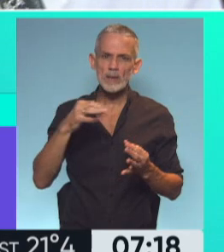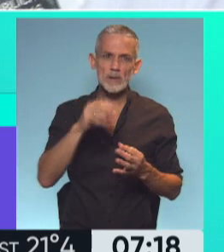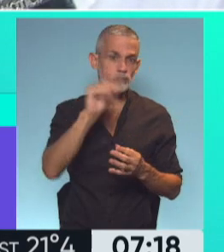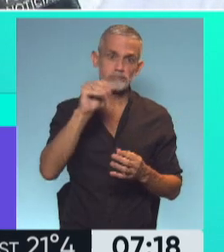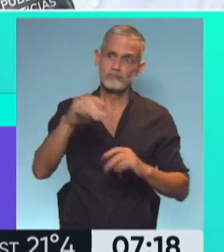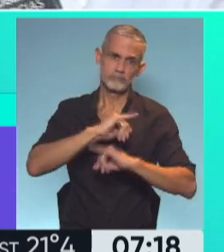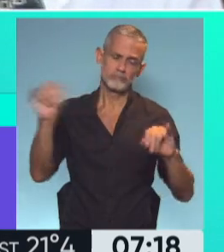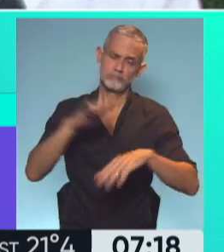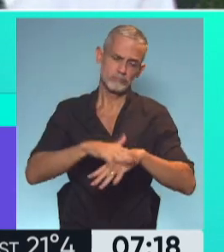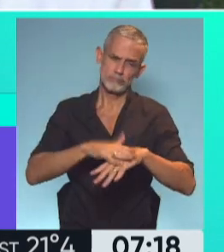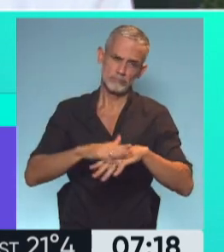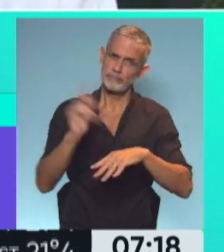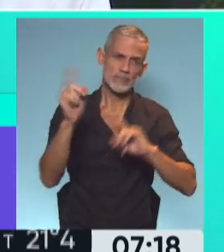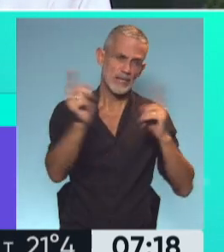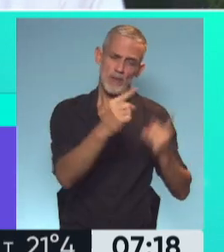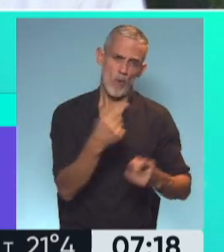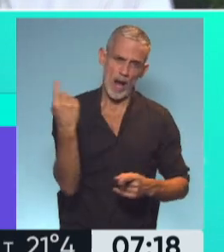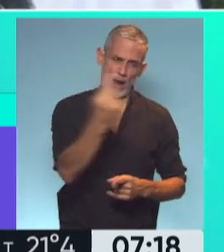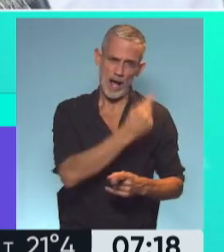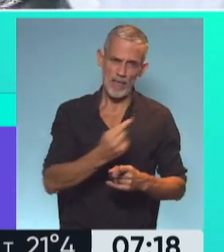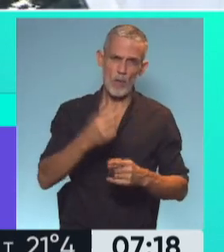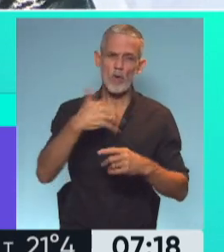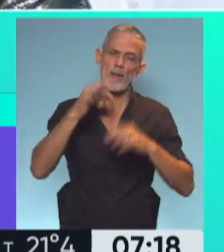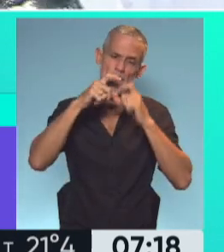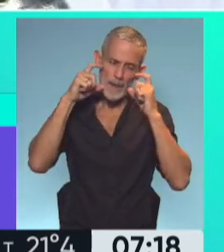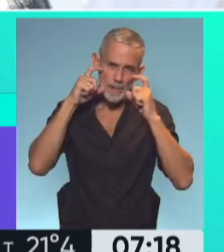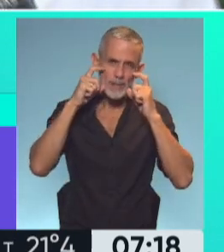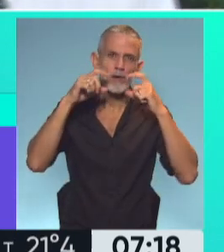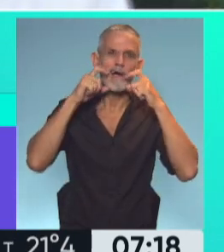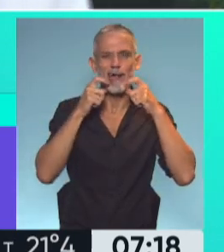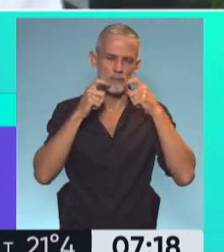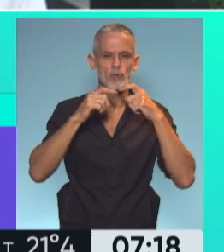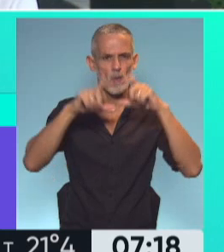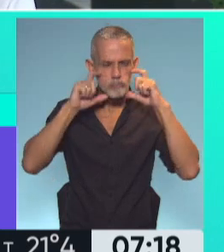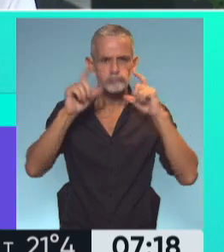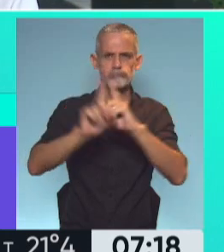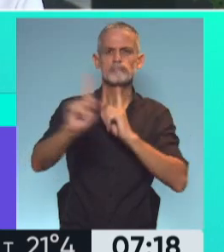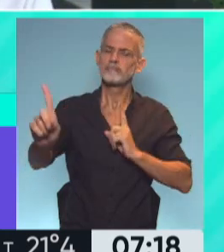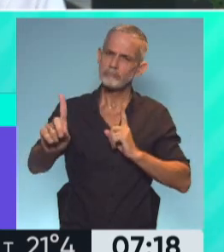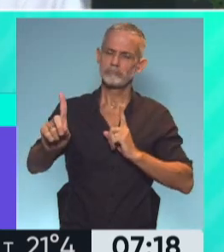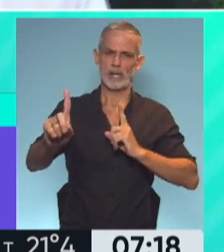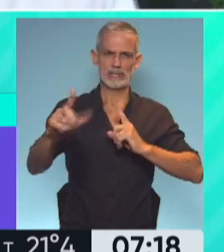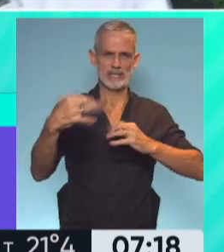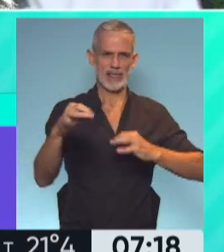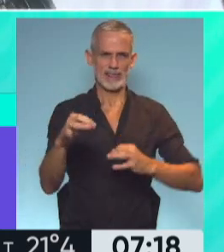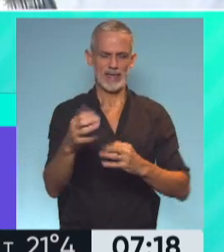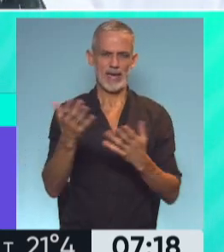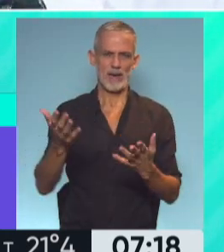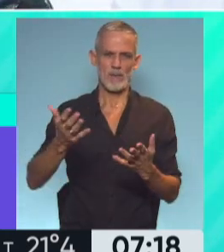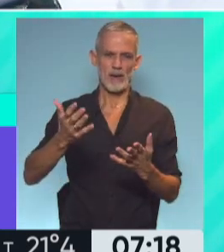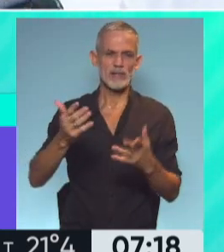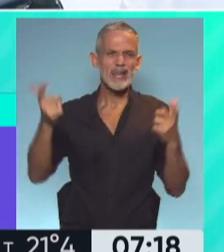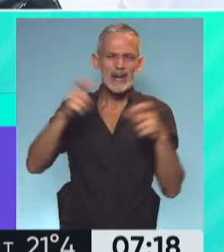llamado a las responsabilidades individuales, a que usemos el barbijo correctamente, a que mantengamos las distancias, a que no